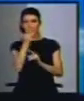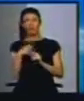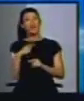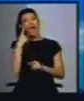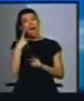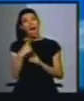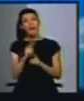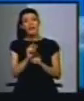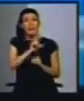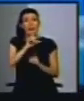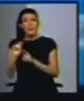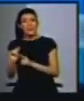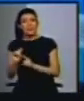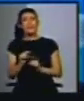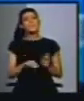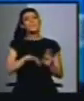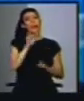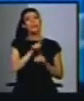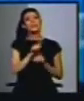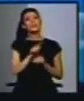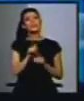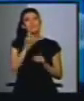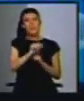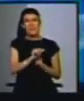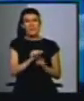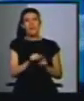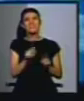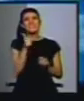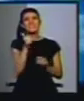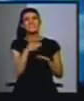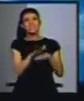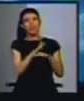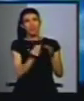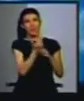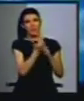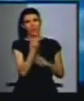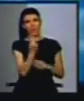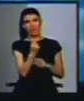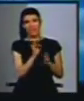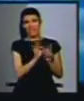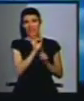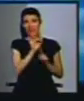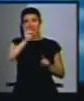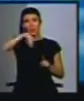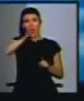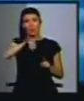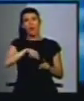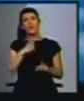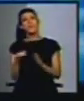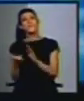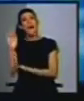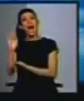Revisemos las extremas en nuestra capital. La mínima fue a las 6 y cuarto de la mañana con 12 grados en Pudahuel. La